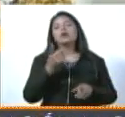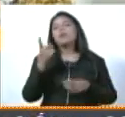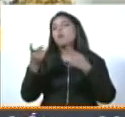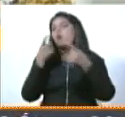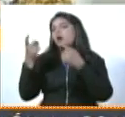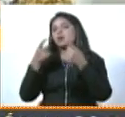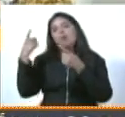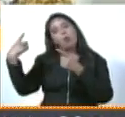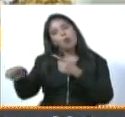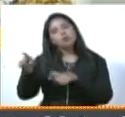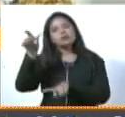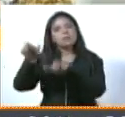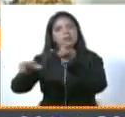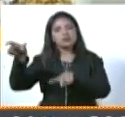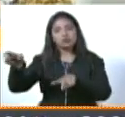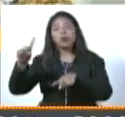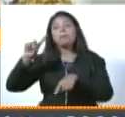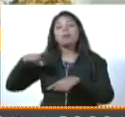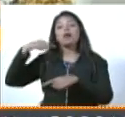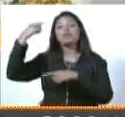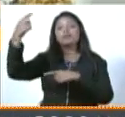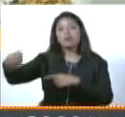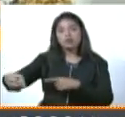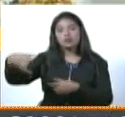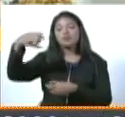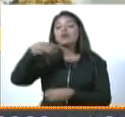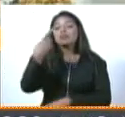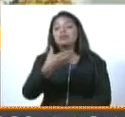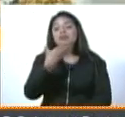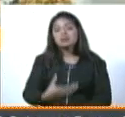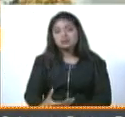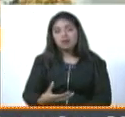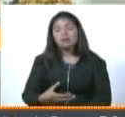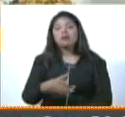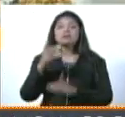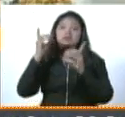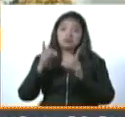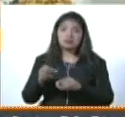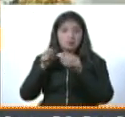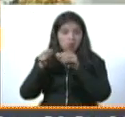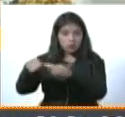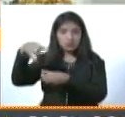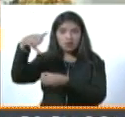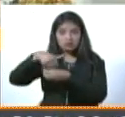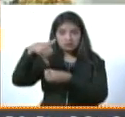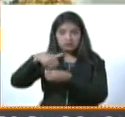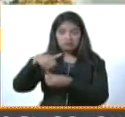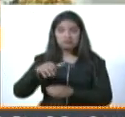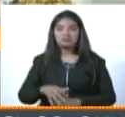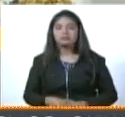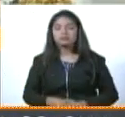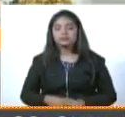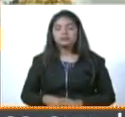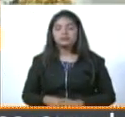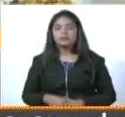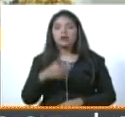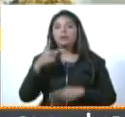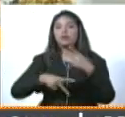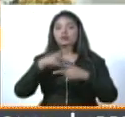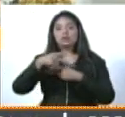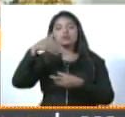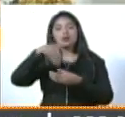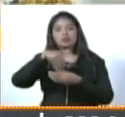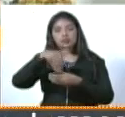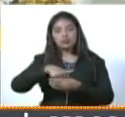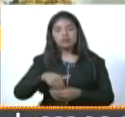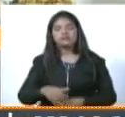otros proveedores para el próximo diciembre, si decidimos mantener la tinta indeleble como parte del proceso electoral, que,